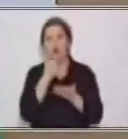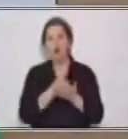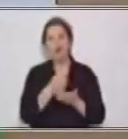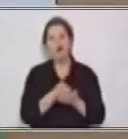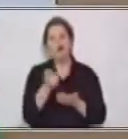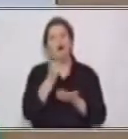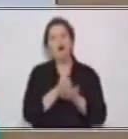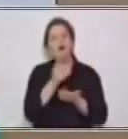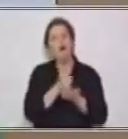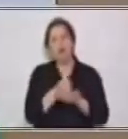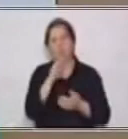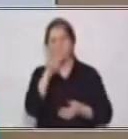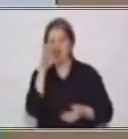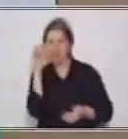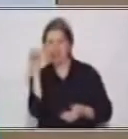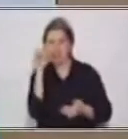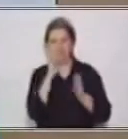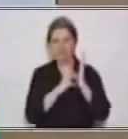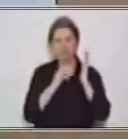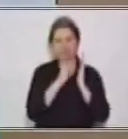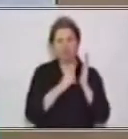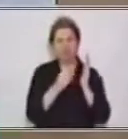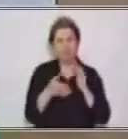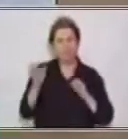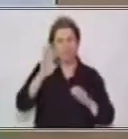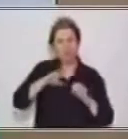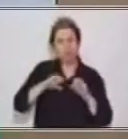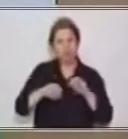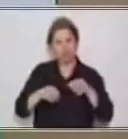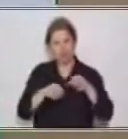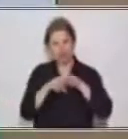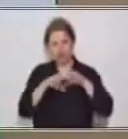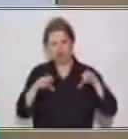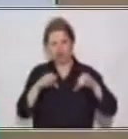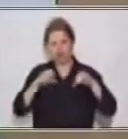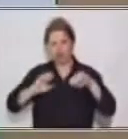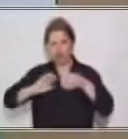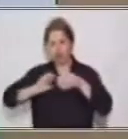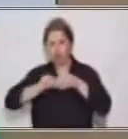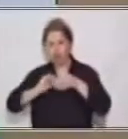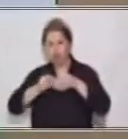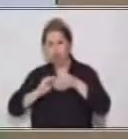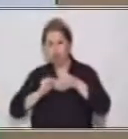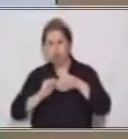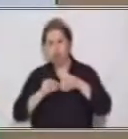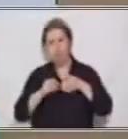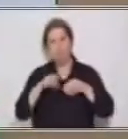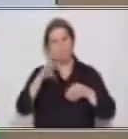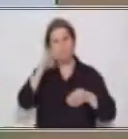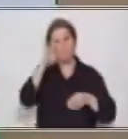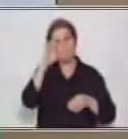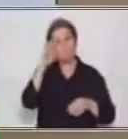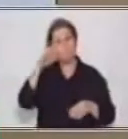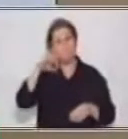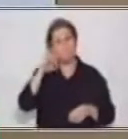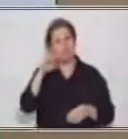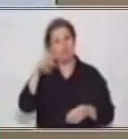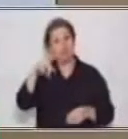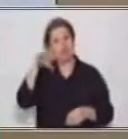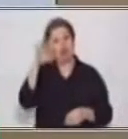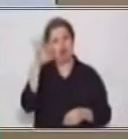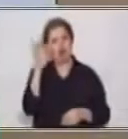Luego, pepinos. Voy a escribir acá 30 para que no se me olvide. Luego,